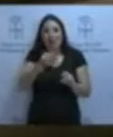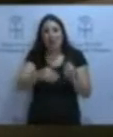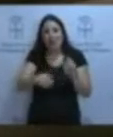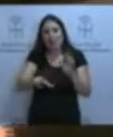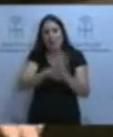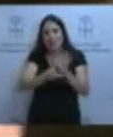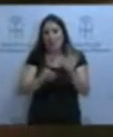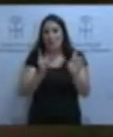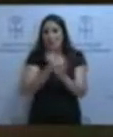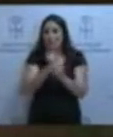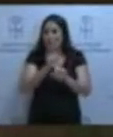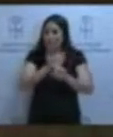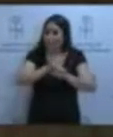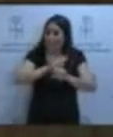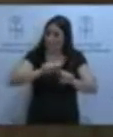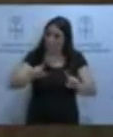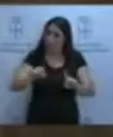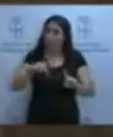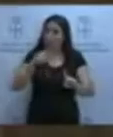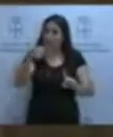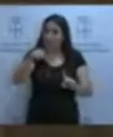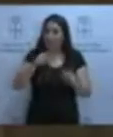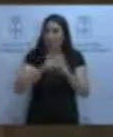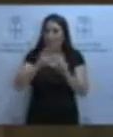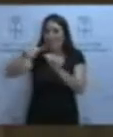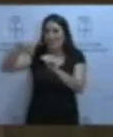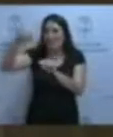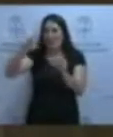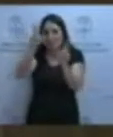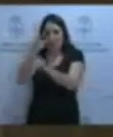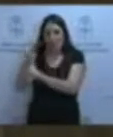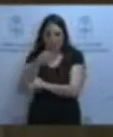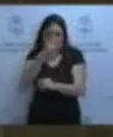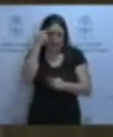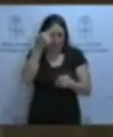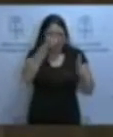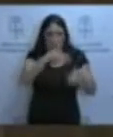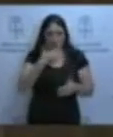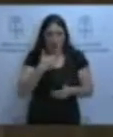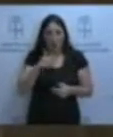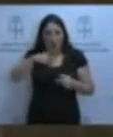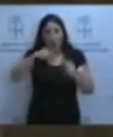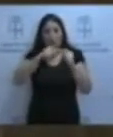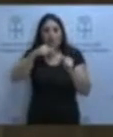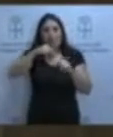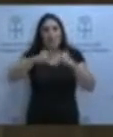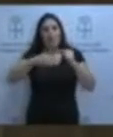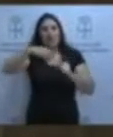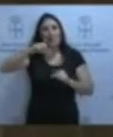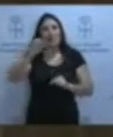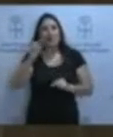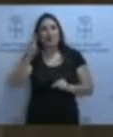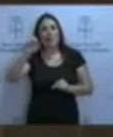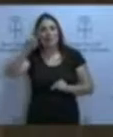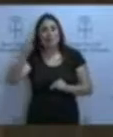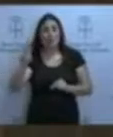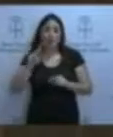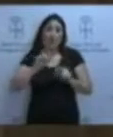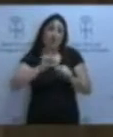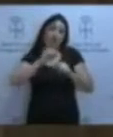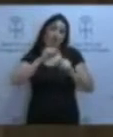que declararon su patrimonio y liquidaron las sociedades en el extranjero, como usted bien conoce. En Asturias, la familia Masaveu, la principal fortuna privada de nuestra